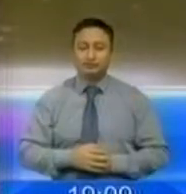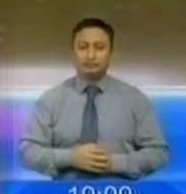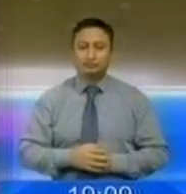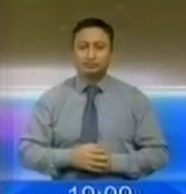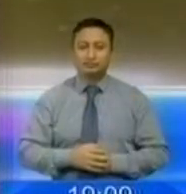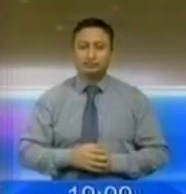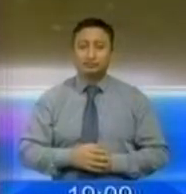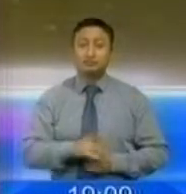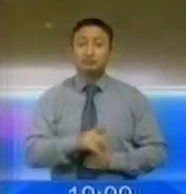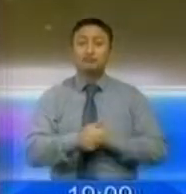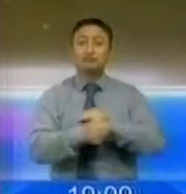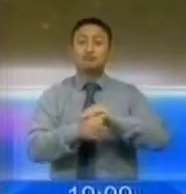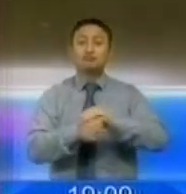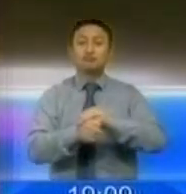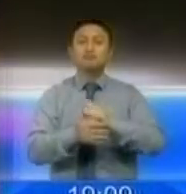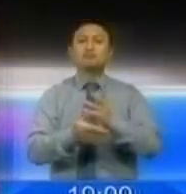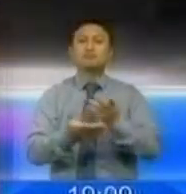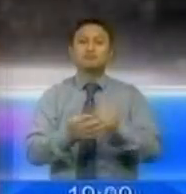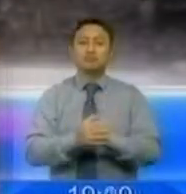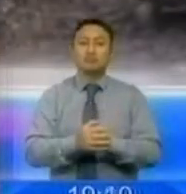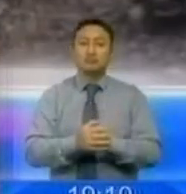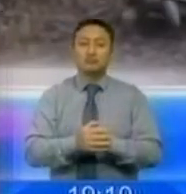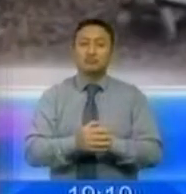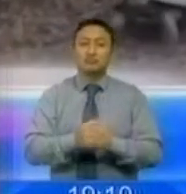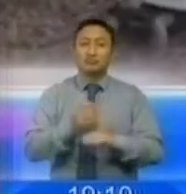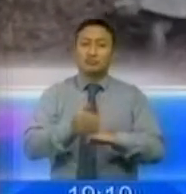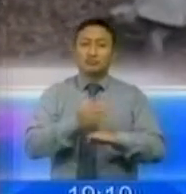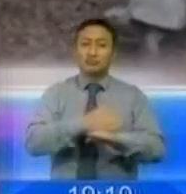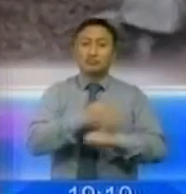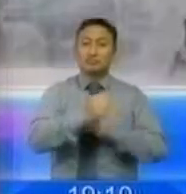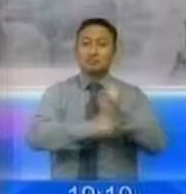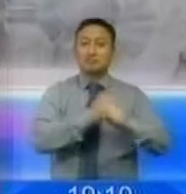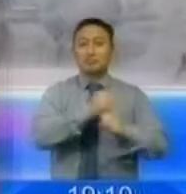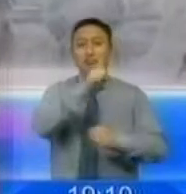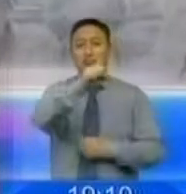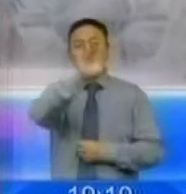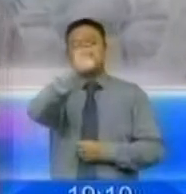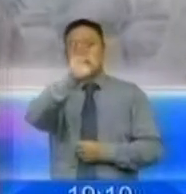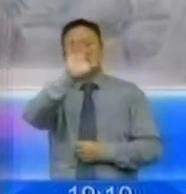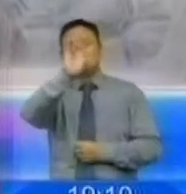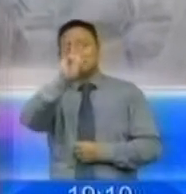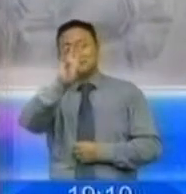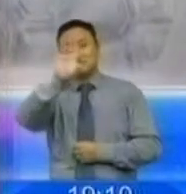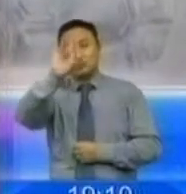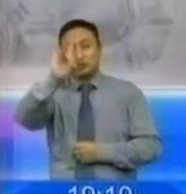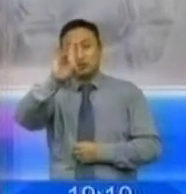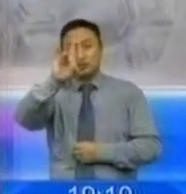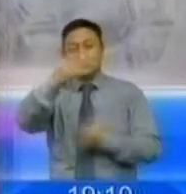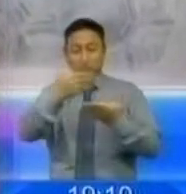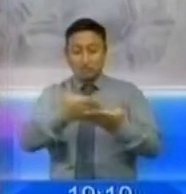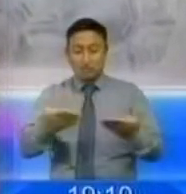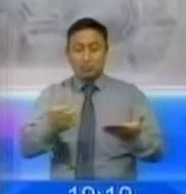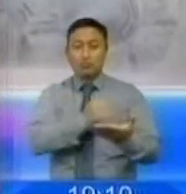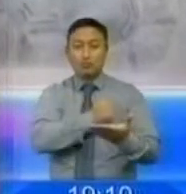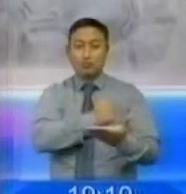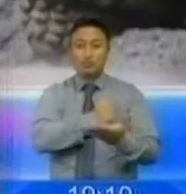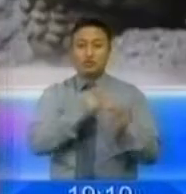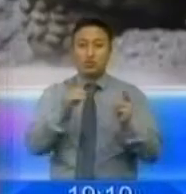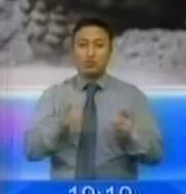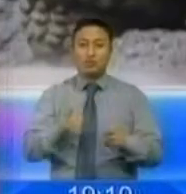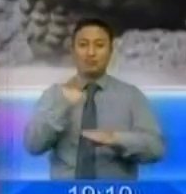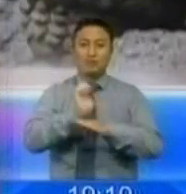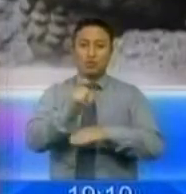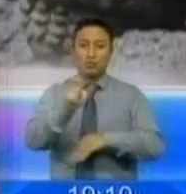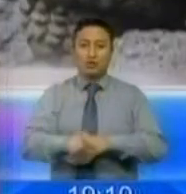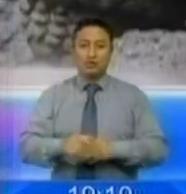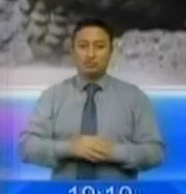Las especies sustraídas fueron declaradas en 1978 como Patrimonio Natural de la Humanidad